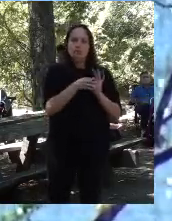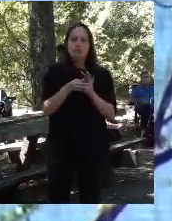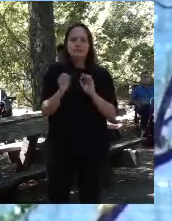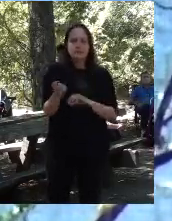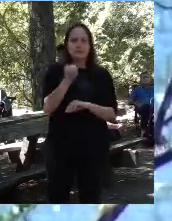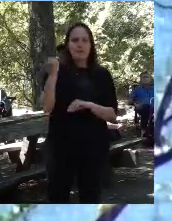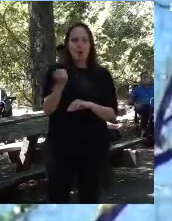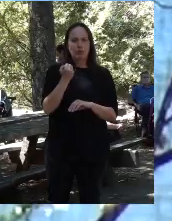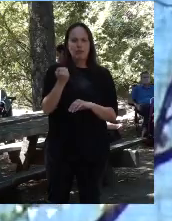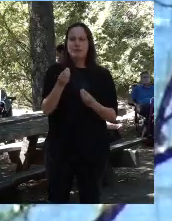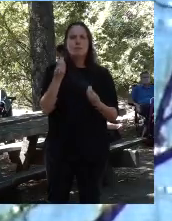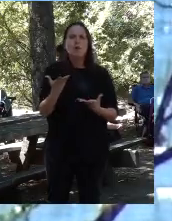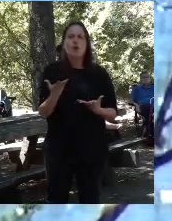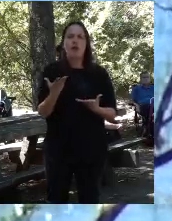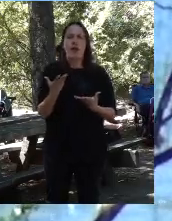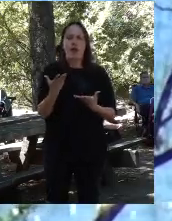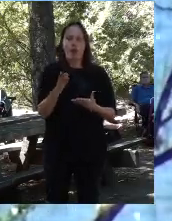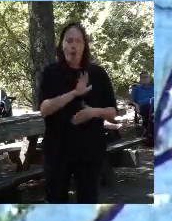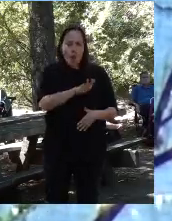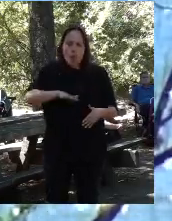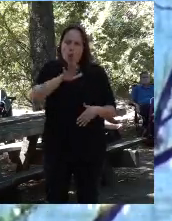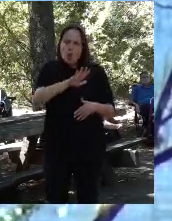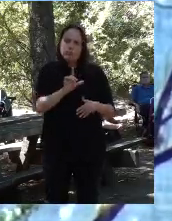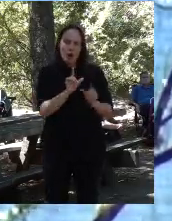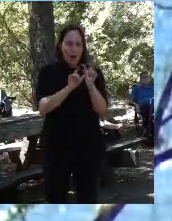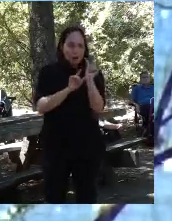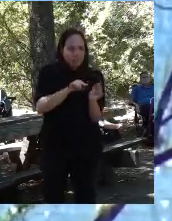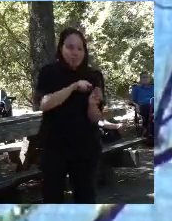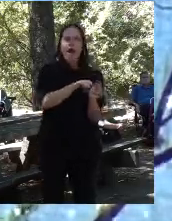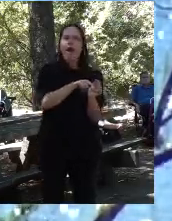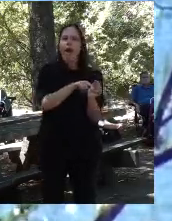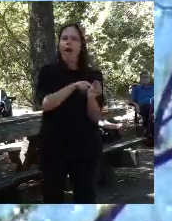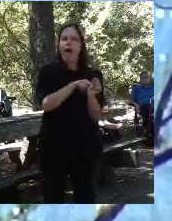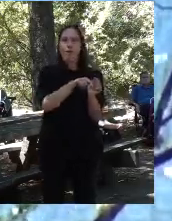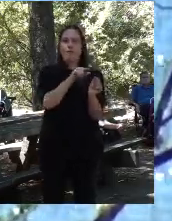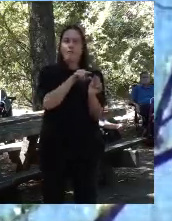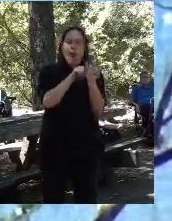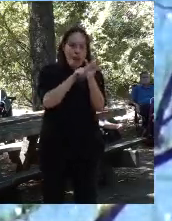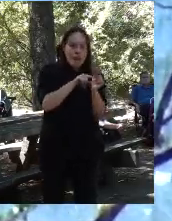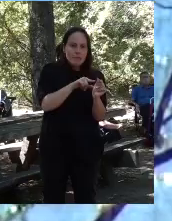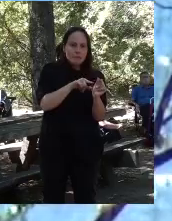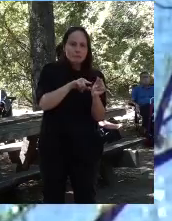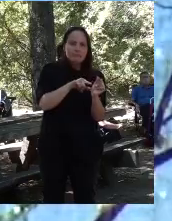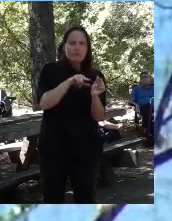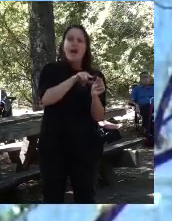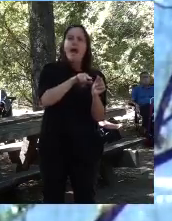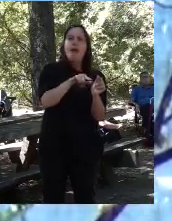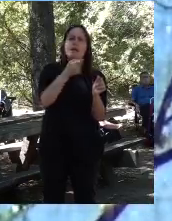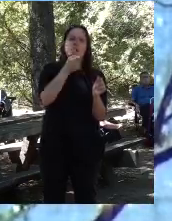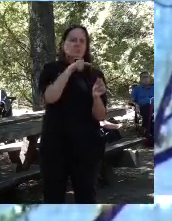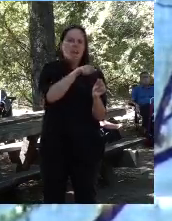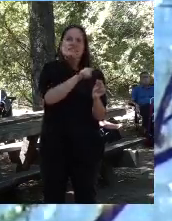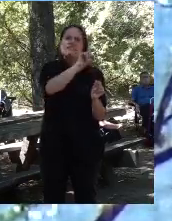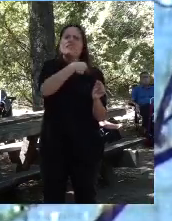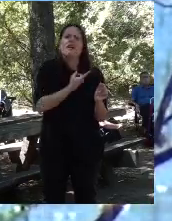Todo esto toma especial importancia en la zona de la península antártica. La península no